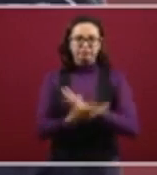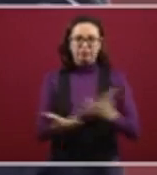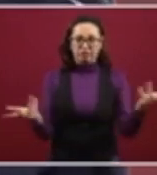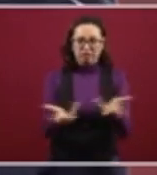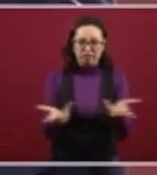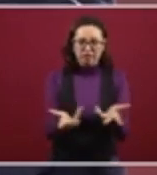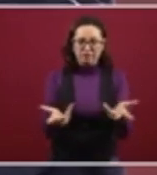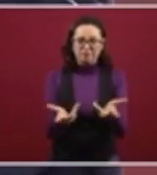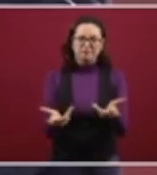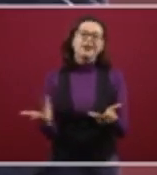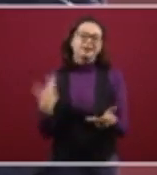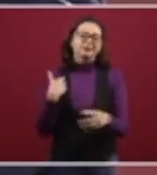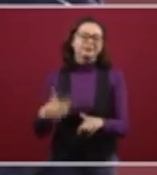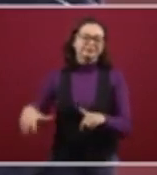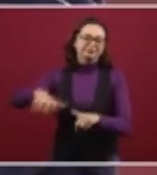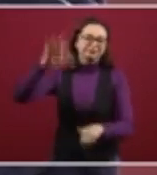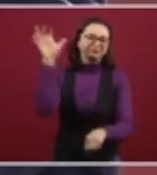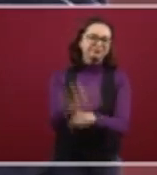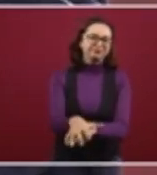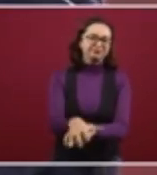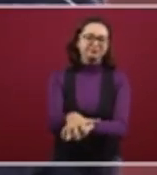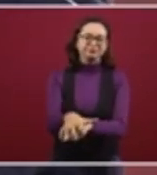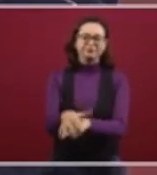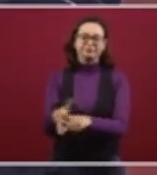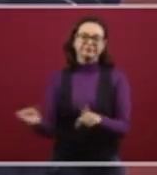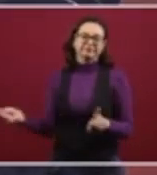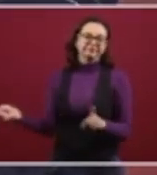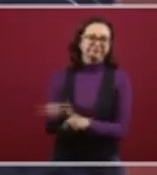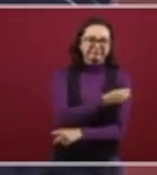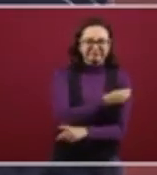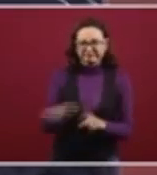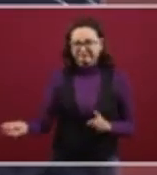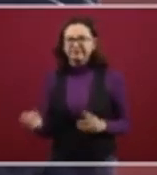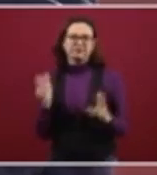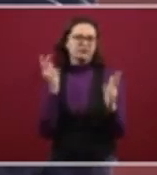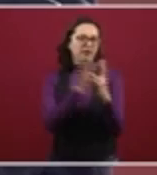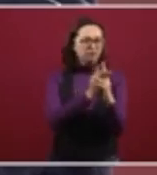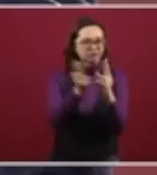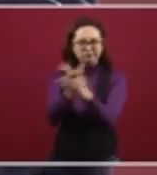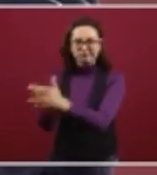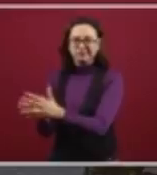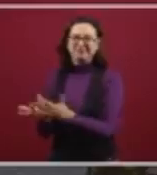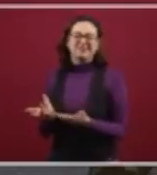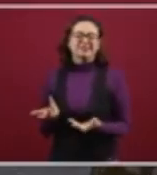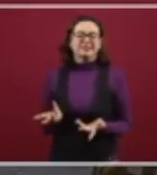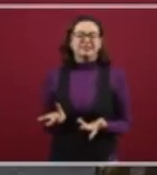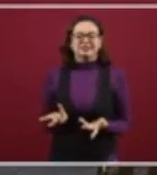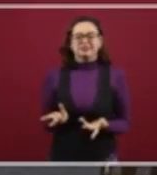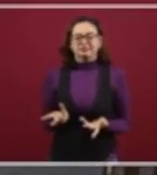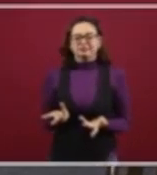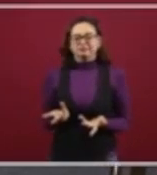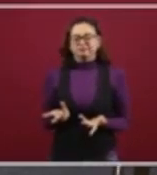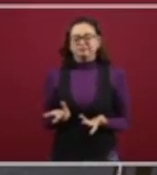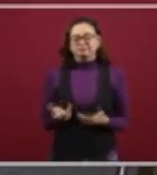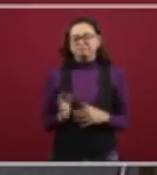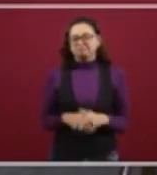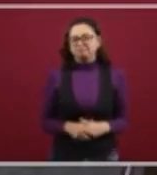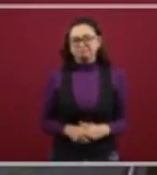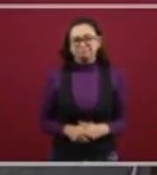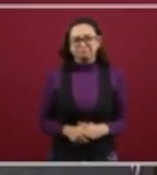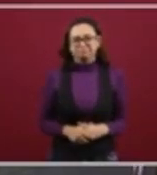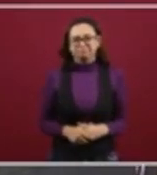los reprimían, masacres, había